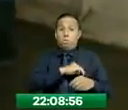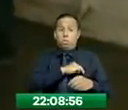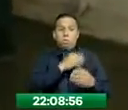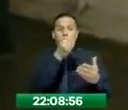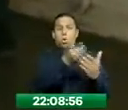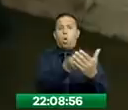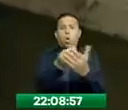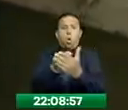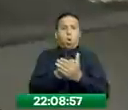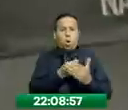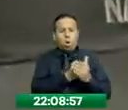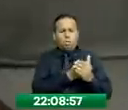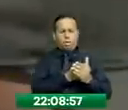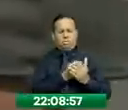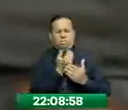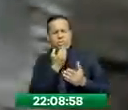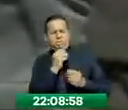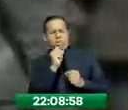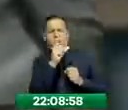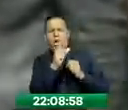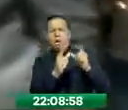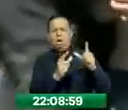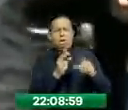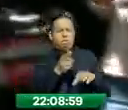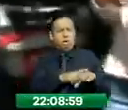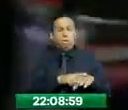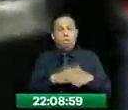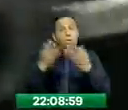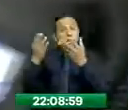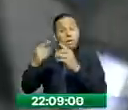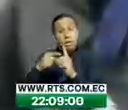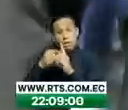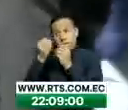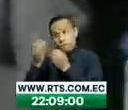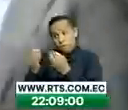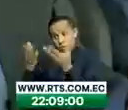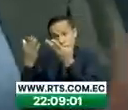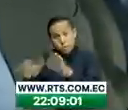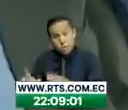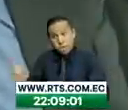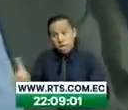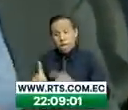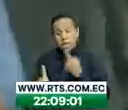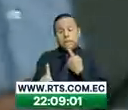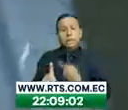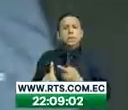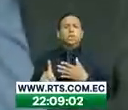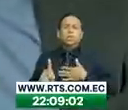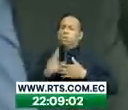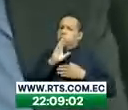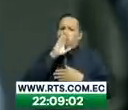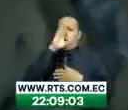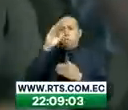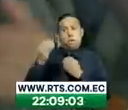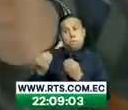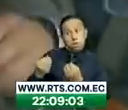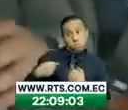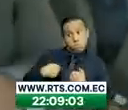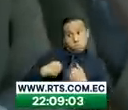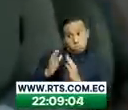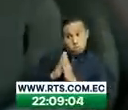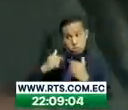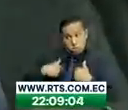sanitaria a su salida dijo que va a seguir colaborando con la fiscalía necesaria para